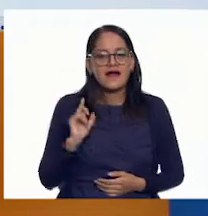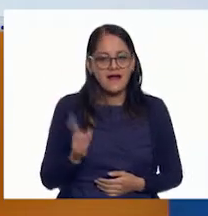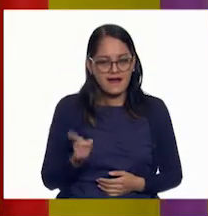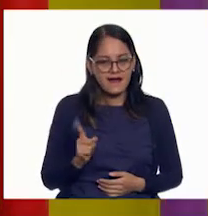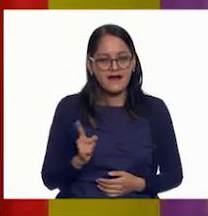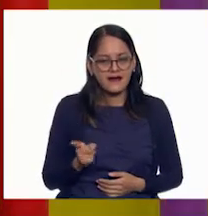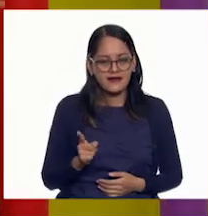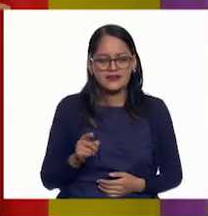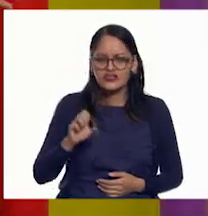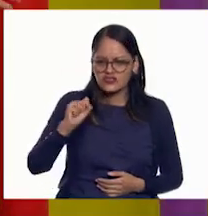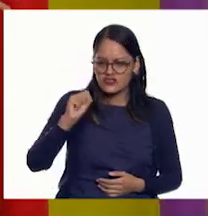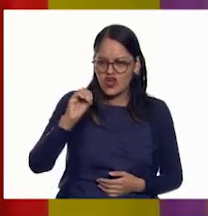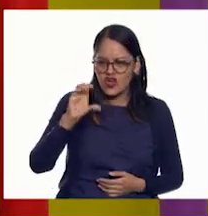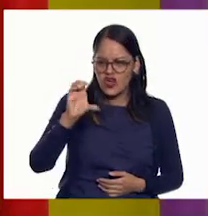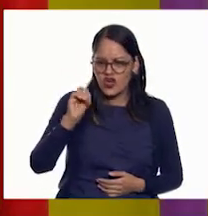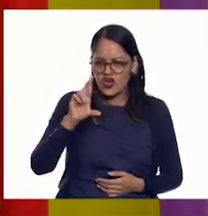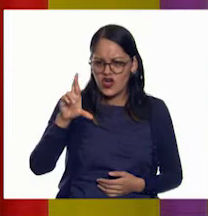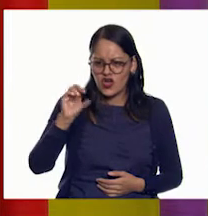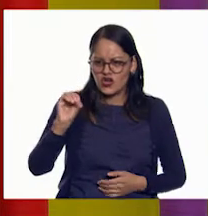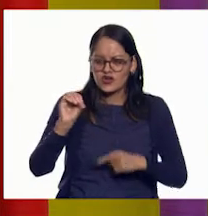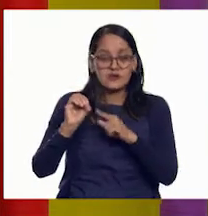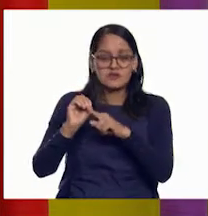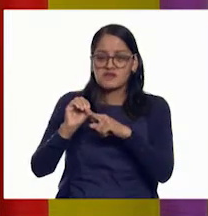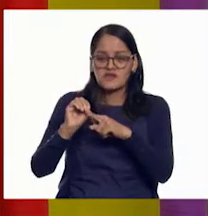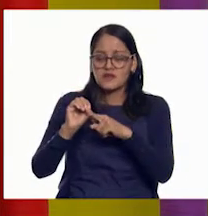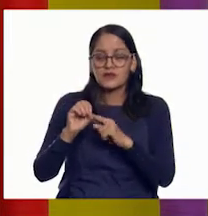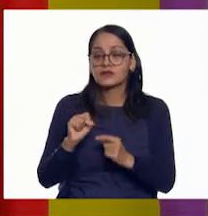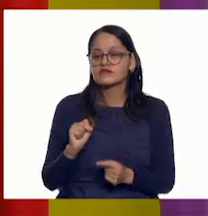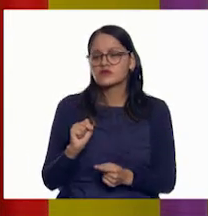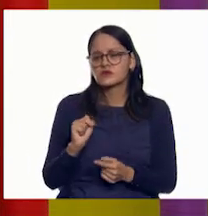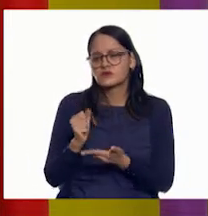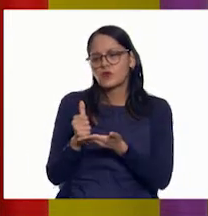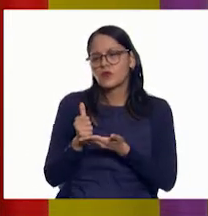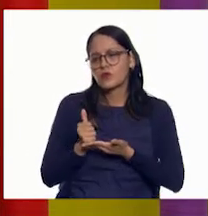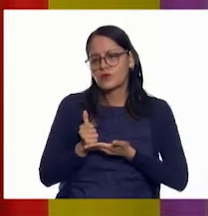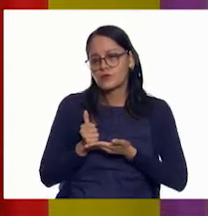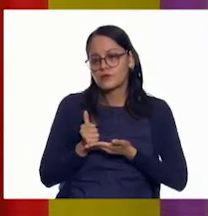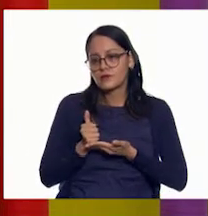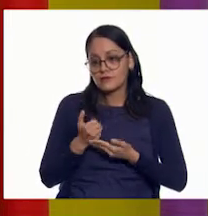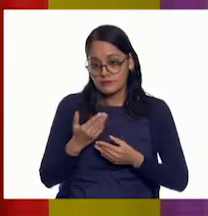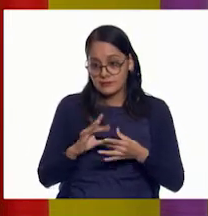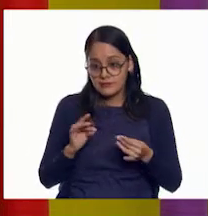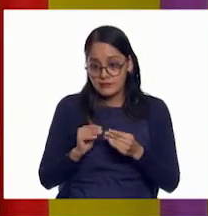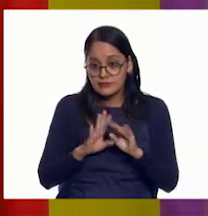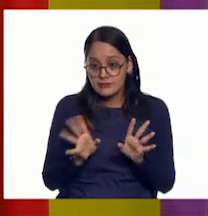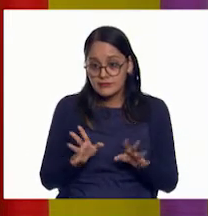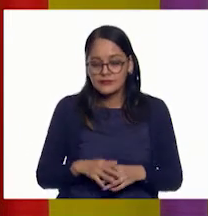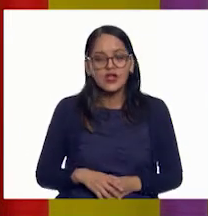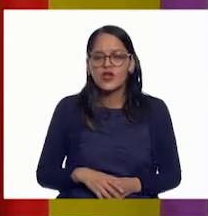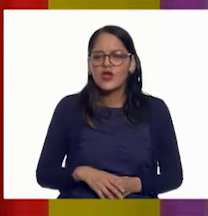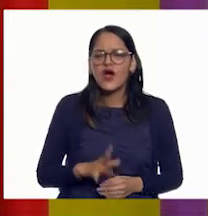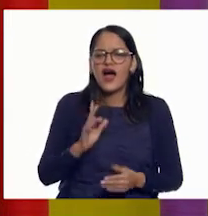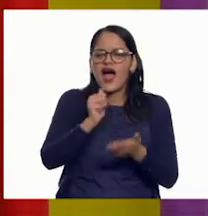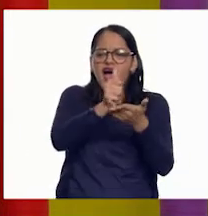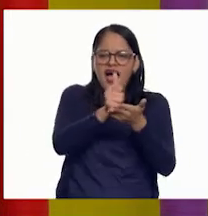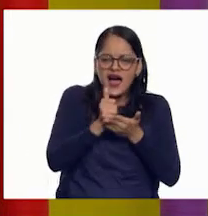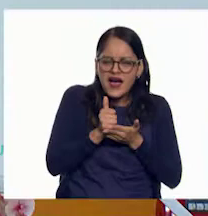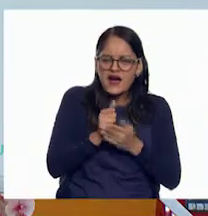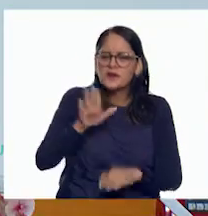Pues yo creo que si dice socorro así nada más, tampoco lleva una intención muy clara. Y entonces,